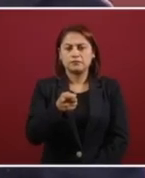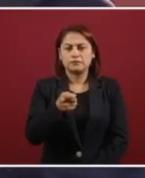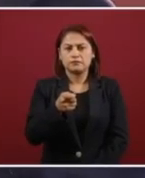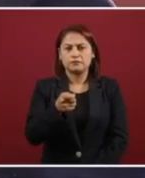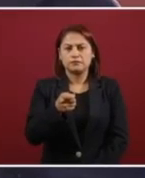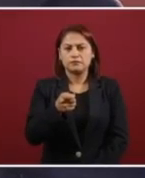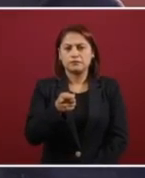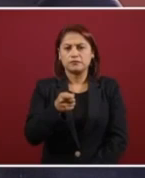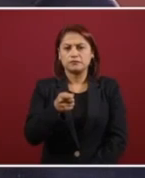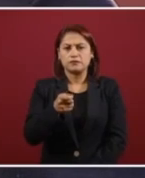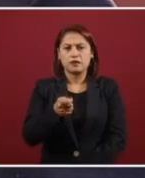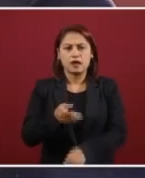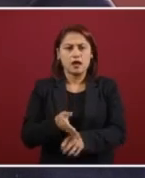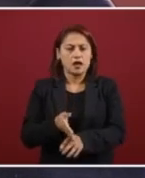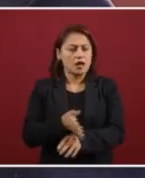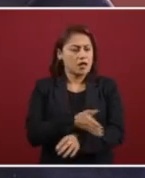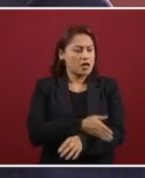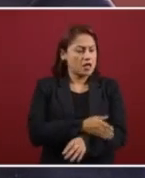régimen